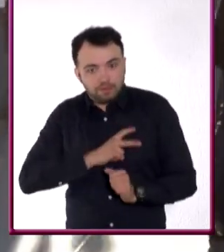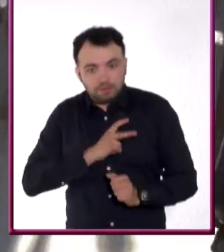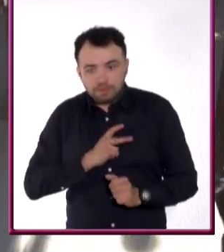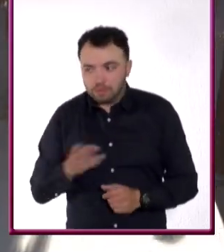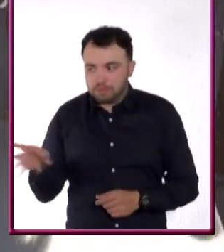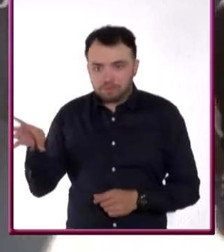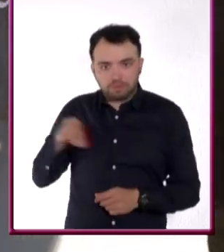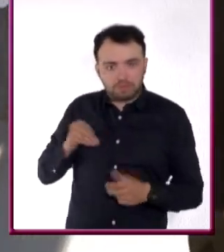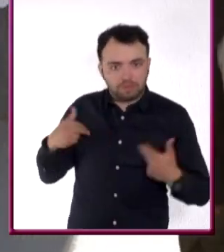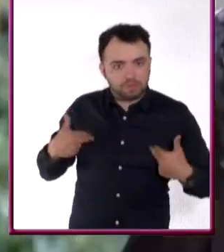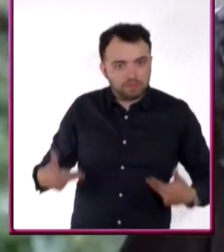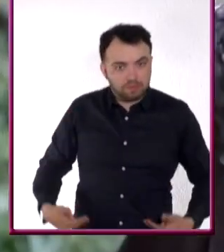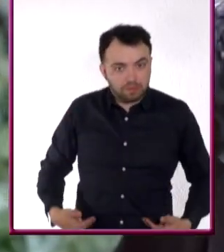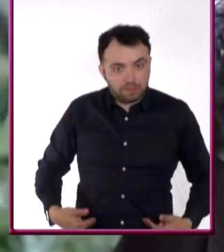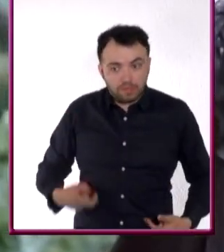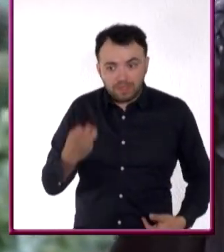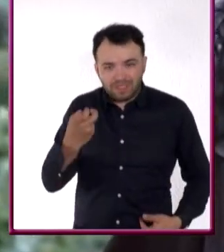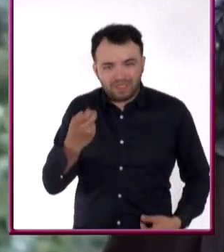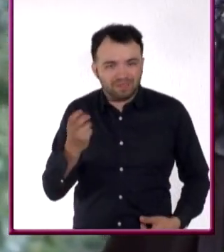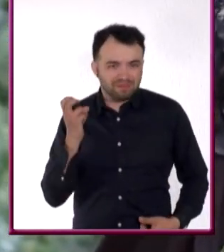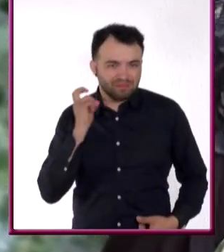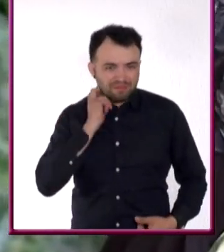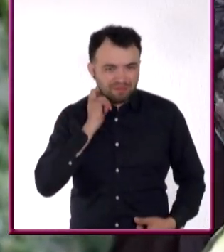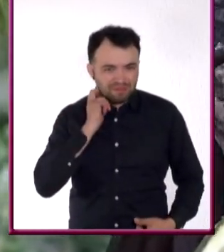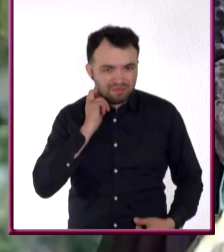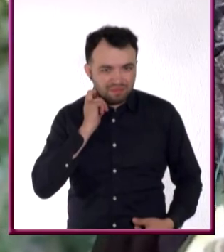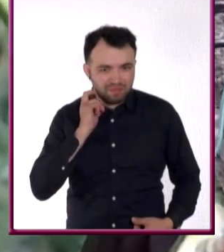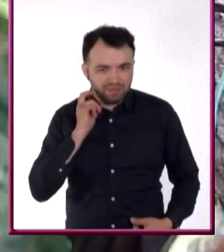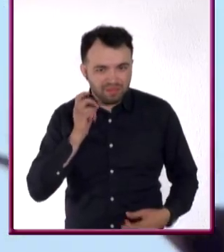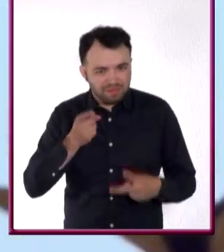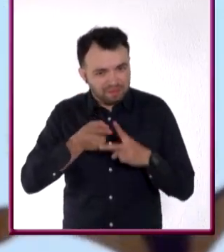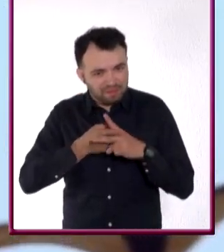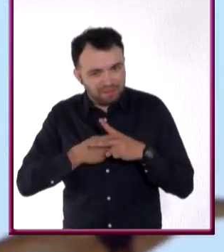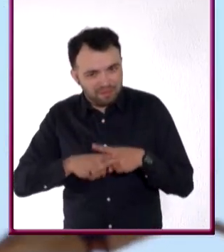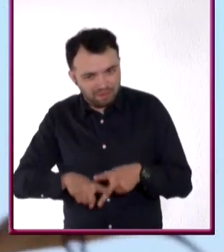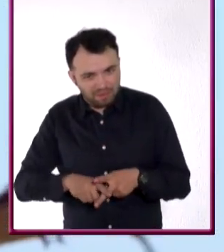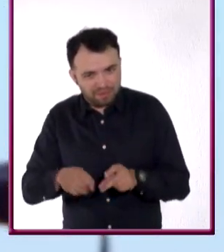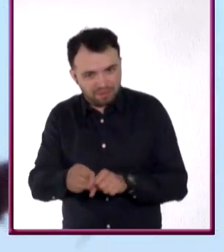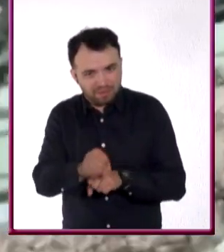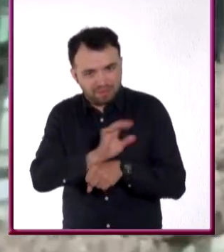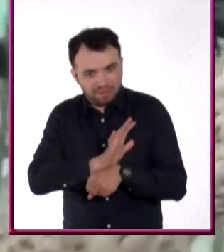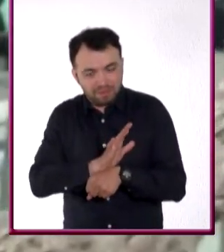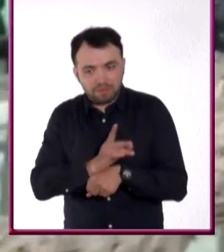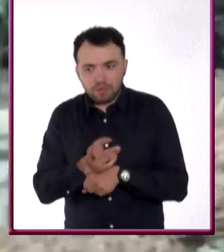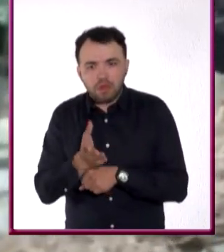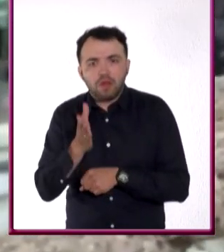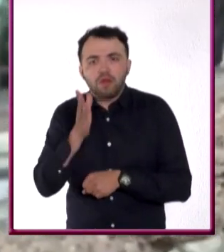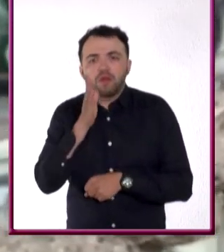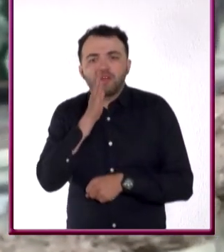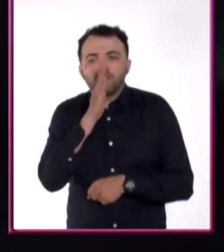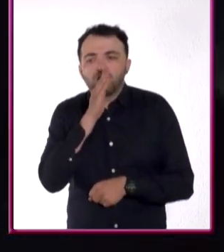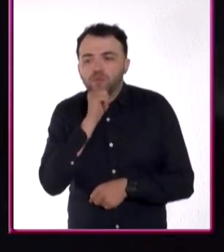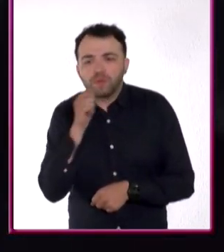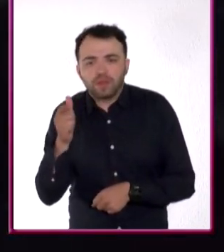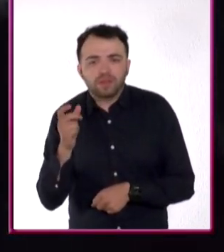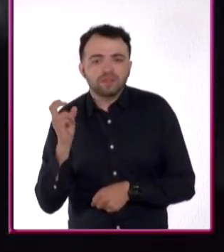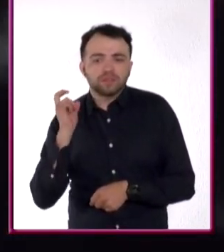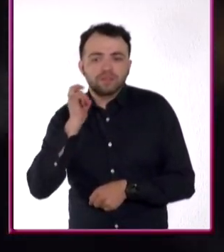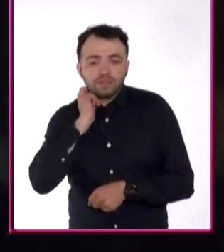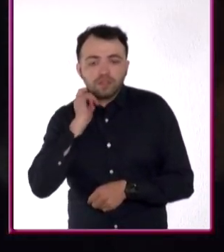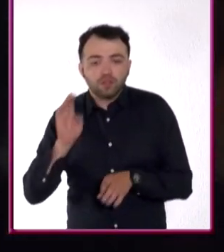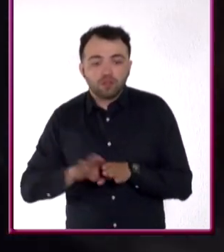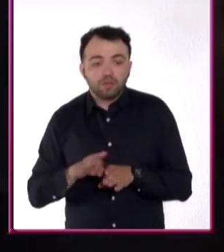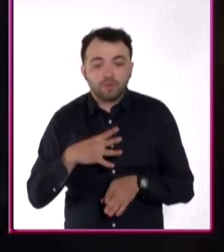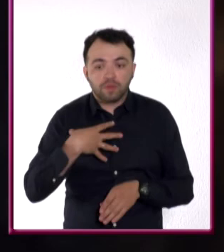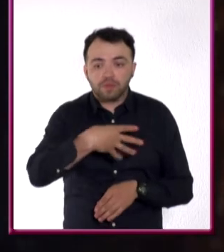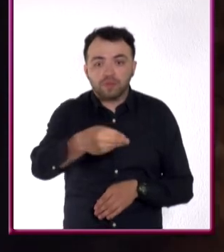los humanos, es decir, el ancestro viral del SARS-CoV-2 en murciélagos no hubiera podido por sí mismo causar la